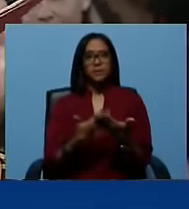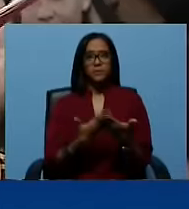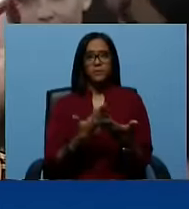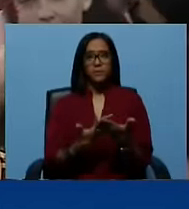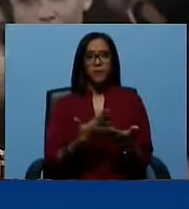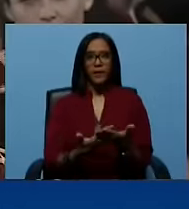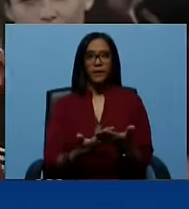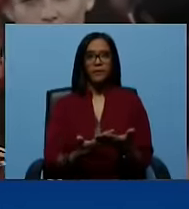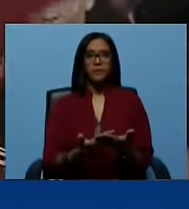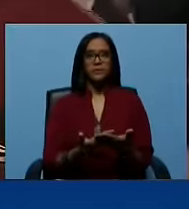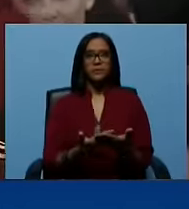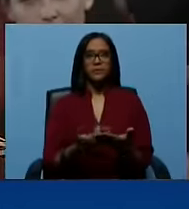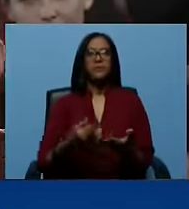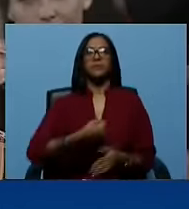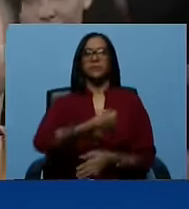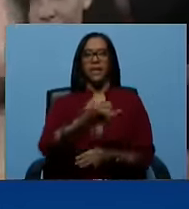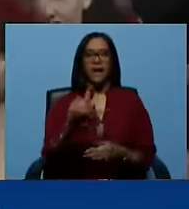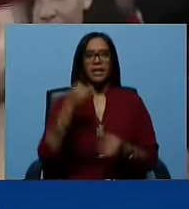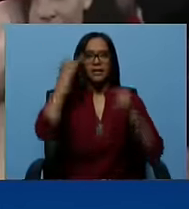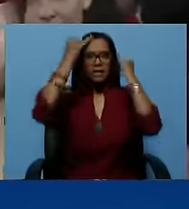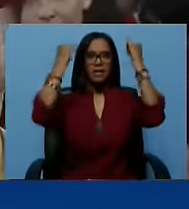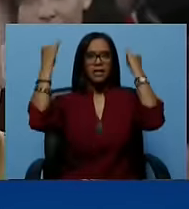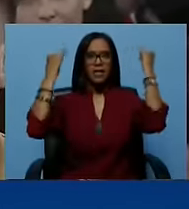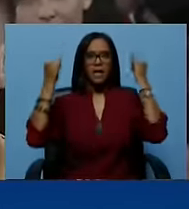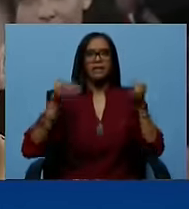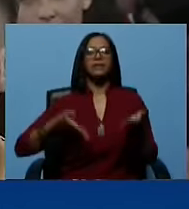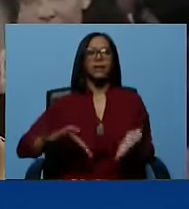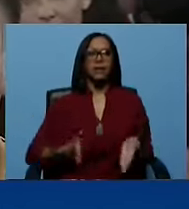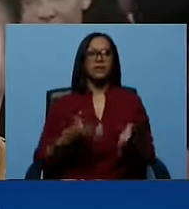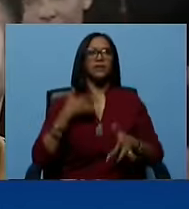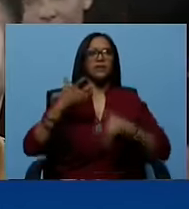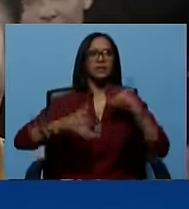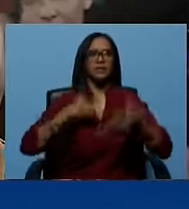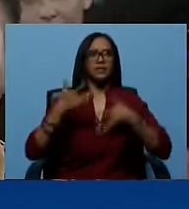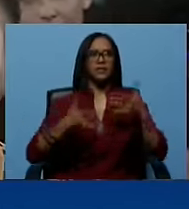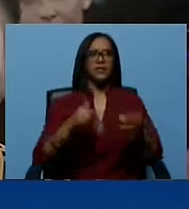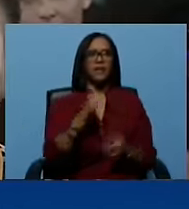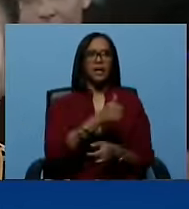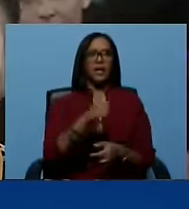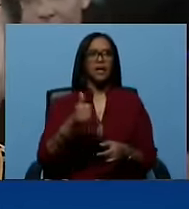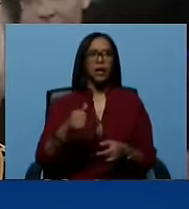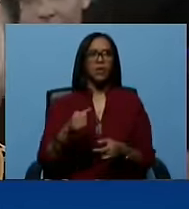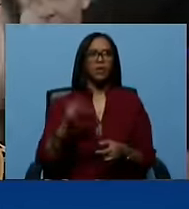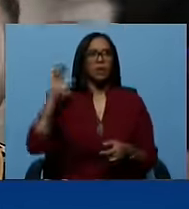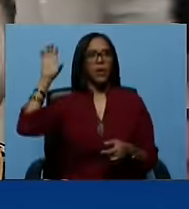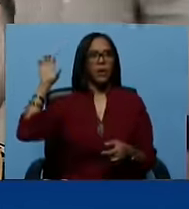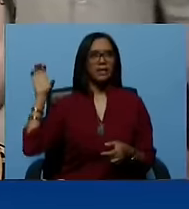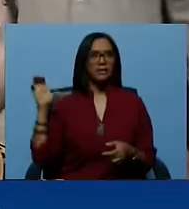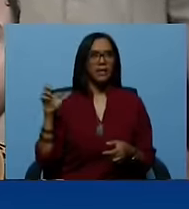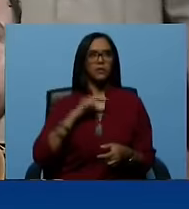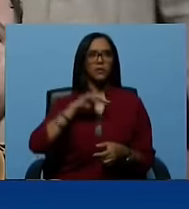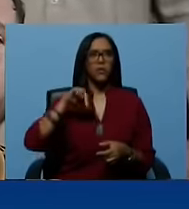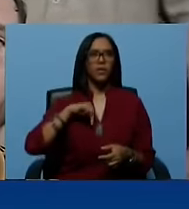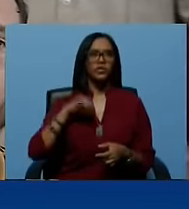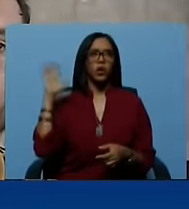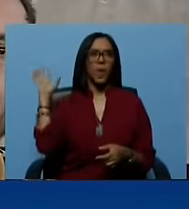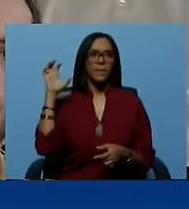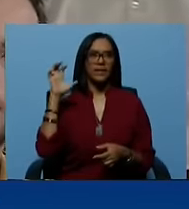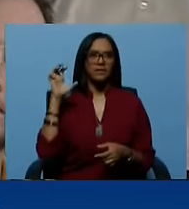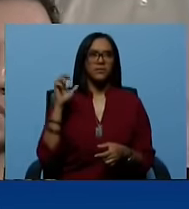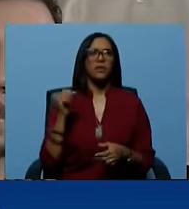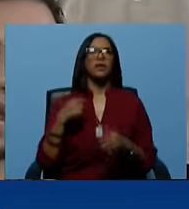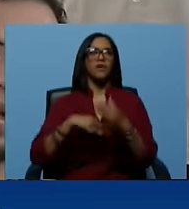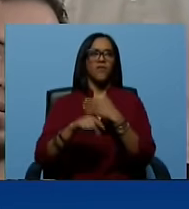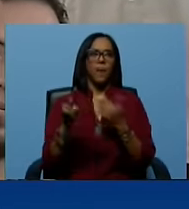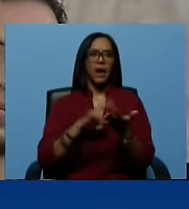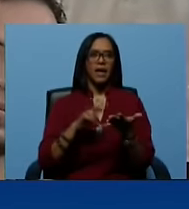una serie de ideas que nacieron del sentir de cada una de las regiones de nuestro país. Y bueno, vamos a leer